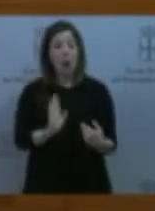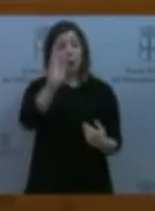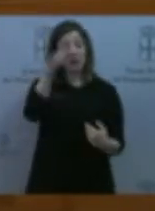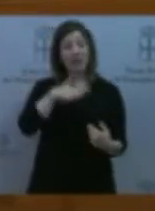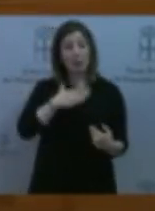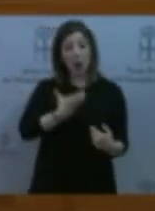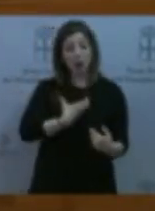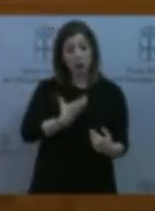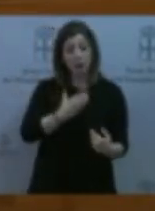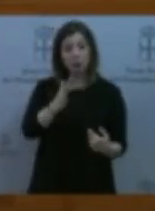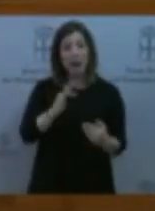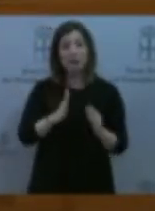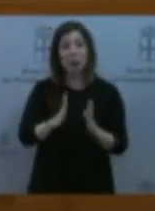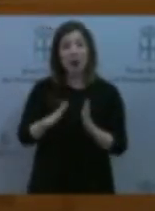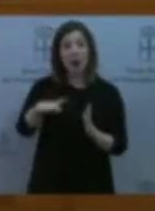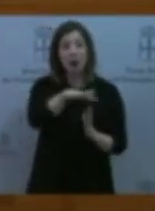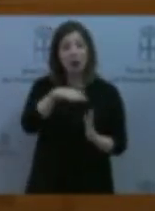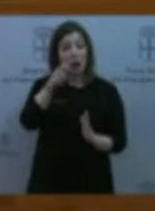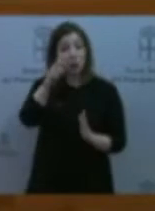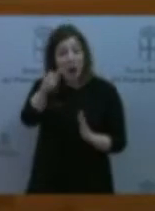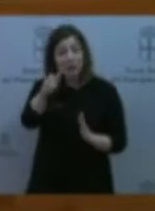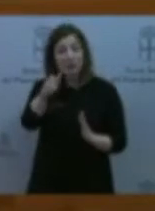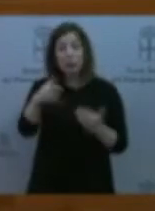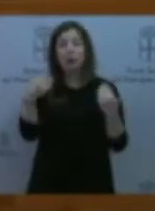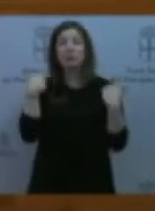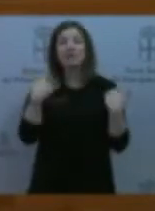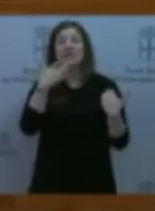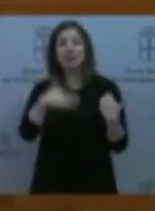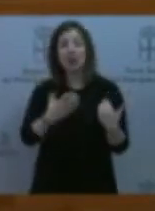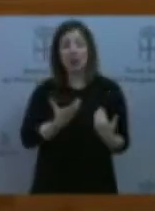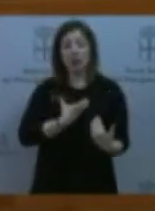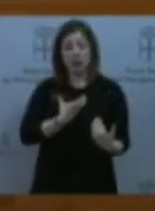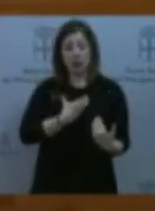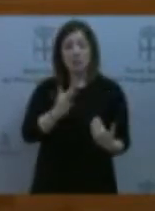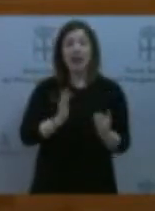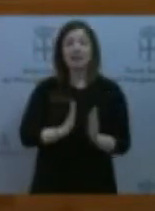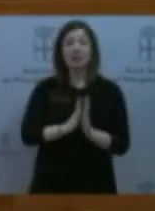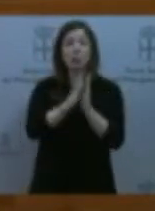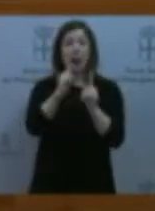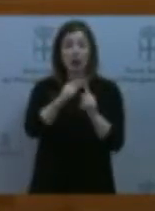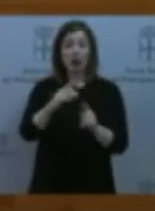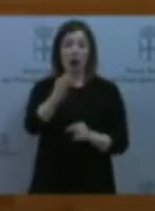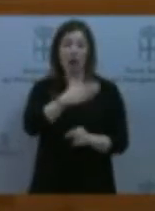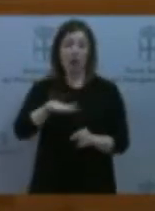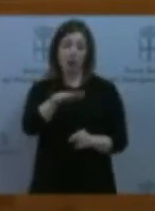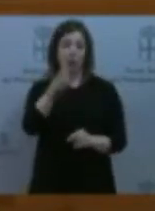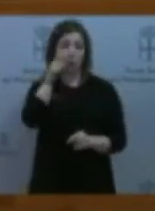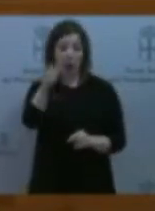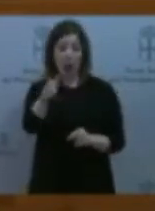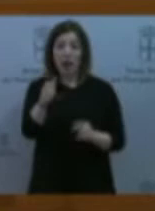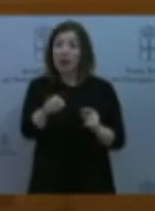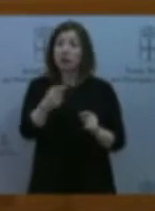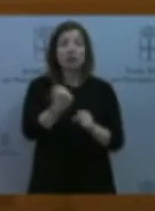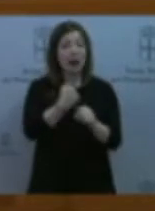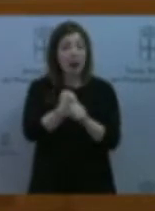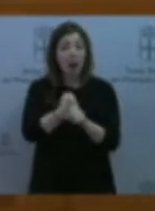competentes son los ayuntamientos y las parroquias rurales. Estos trabajos permiten mejorar y mantener las masas forestales